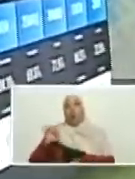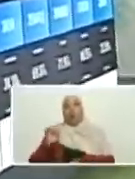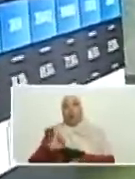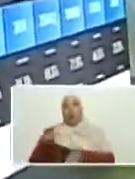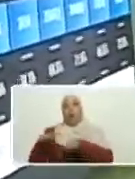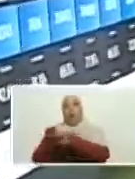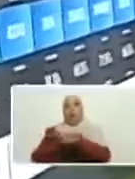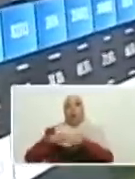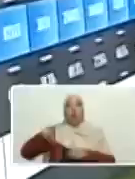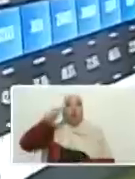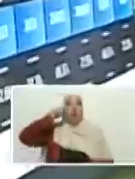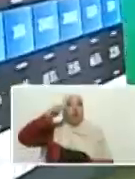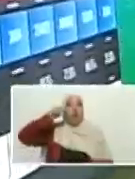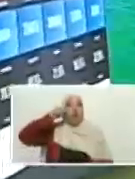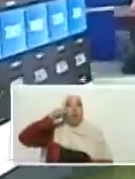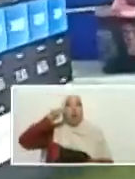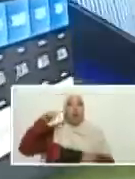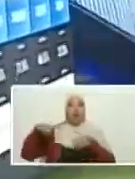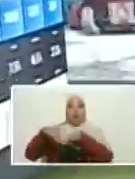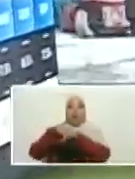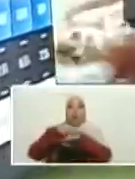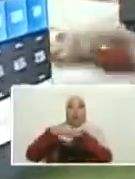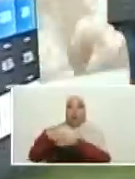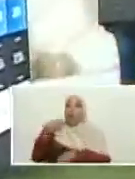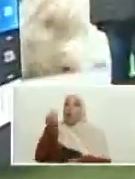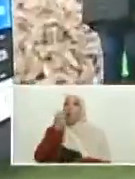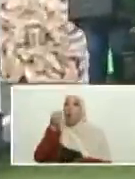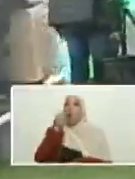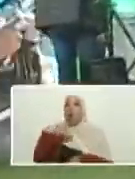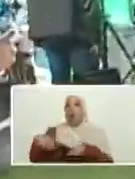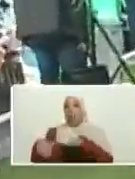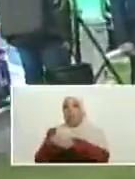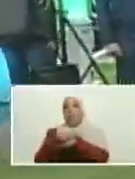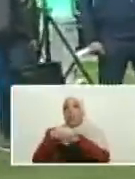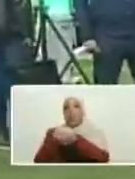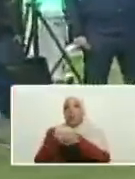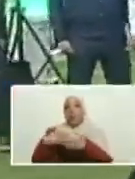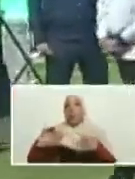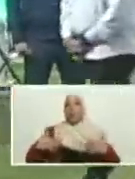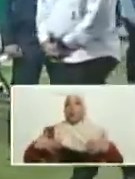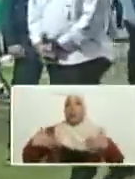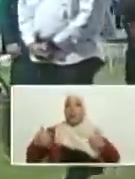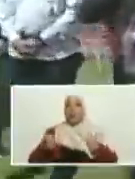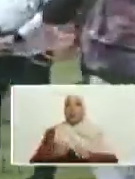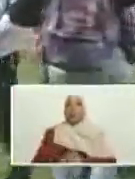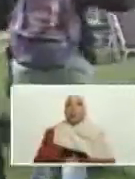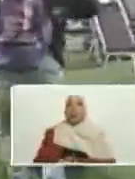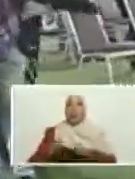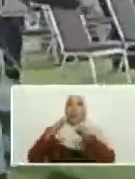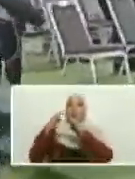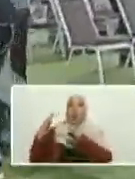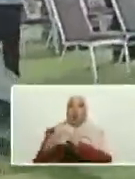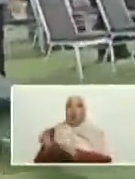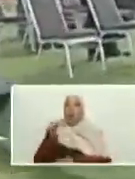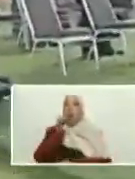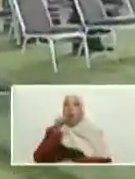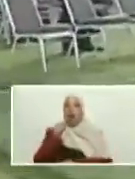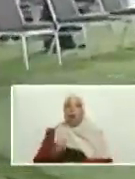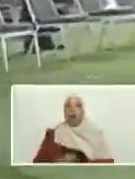Ministerio de Turismo, del Ministerio de Alimentación, del Ministerio de Salud, de Vivienda y